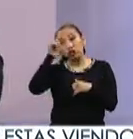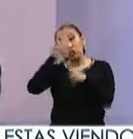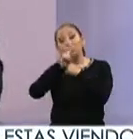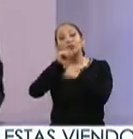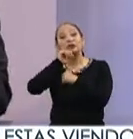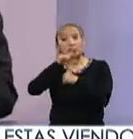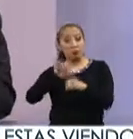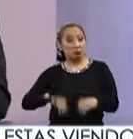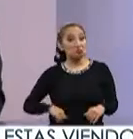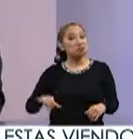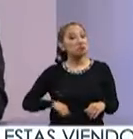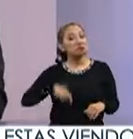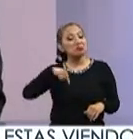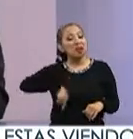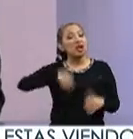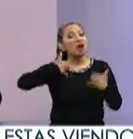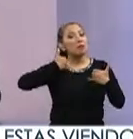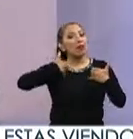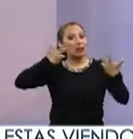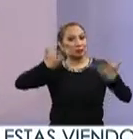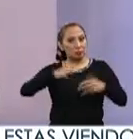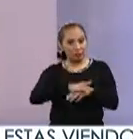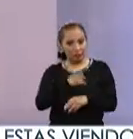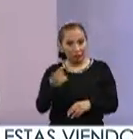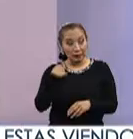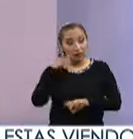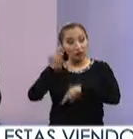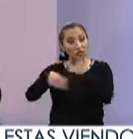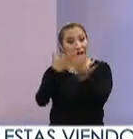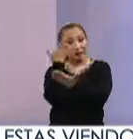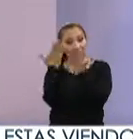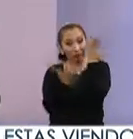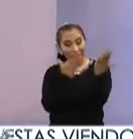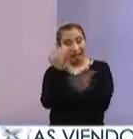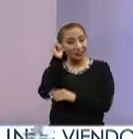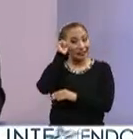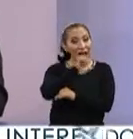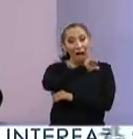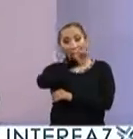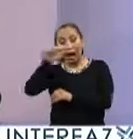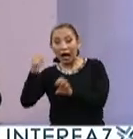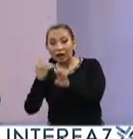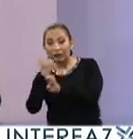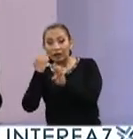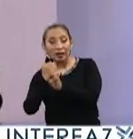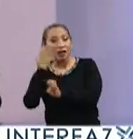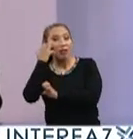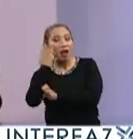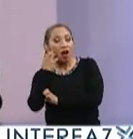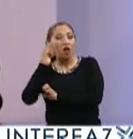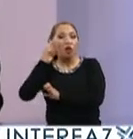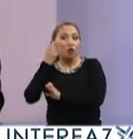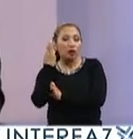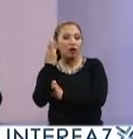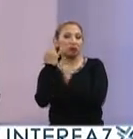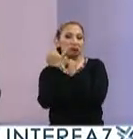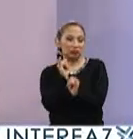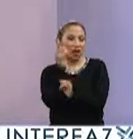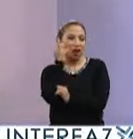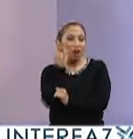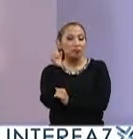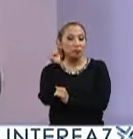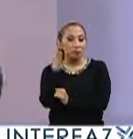pero también es muy interesante lo que este joven hizo porque se fue a estudiar de Sinaloa al estado de Nuevo León, a la Universidad Autónoma de Nuevo